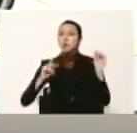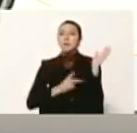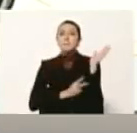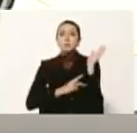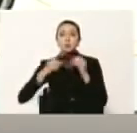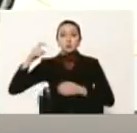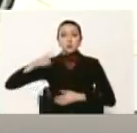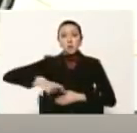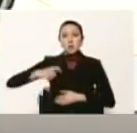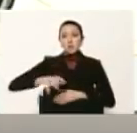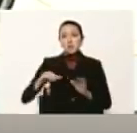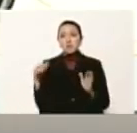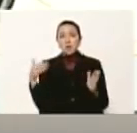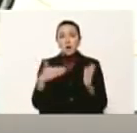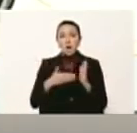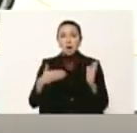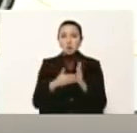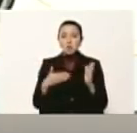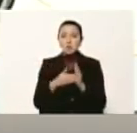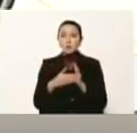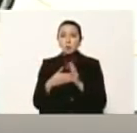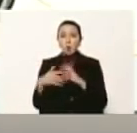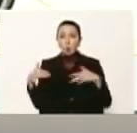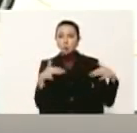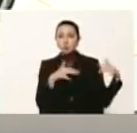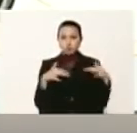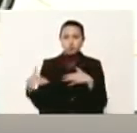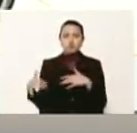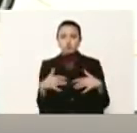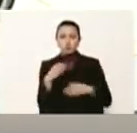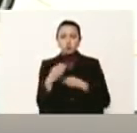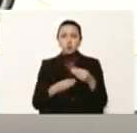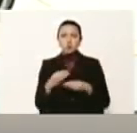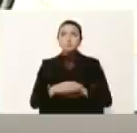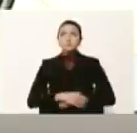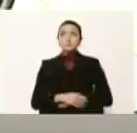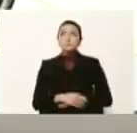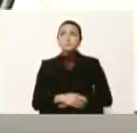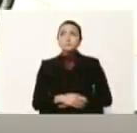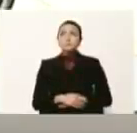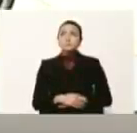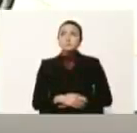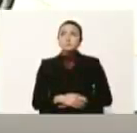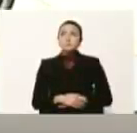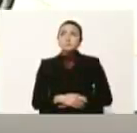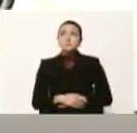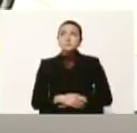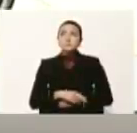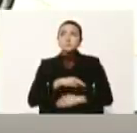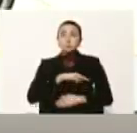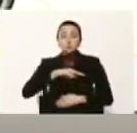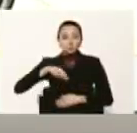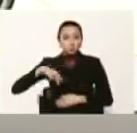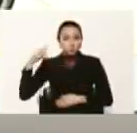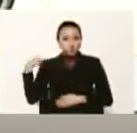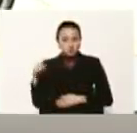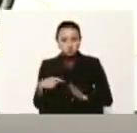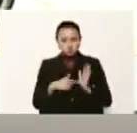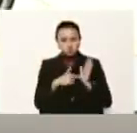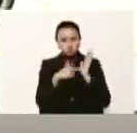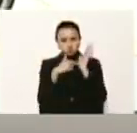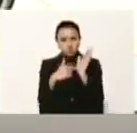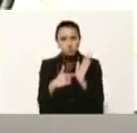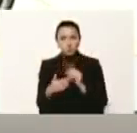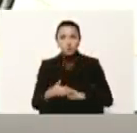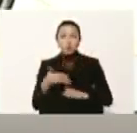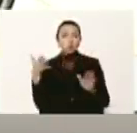parroquias afectadas por estas bandas delincuenciales. Estamos en presencia